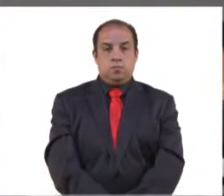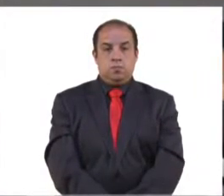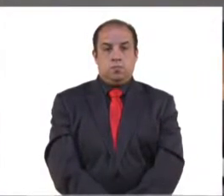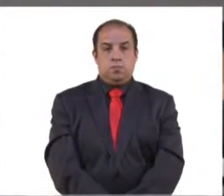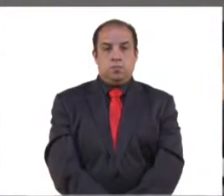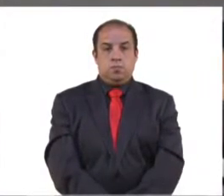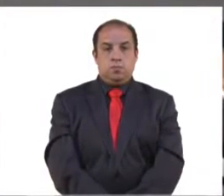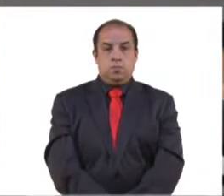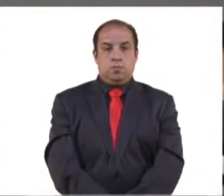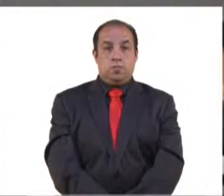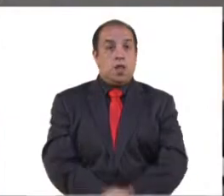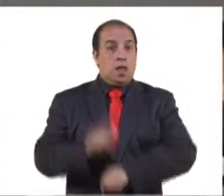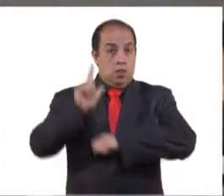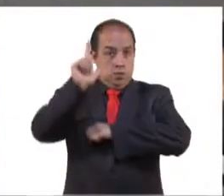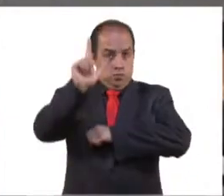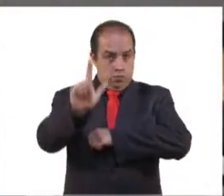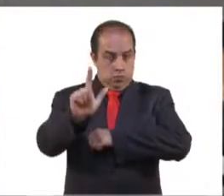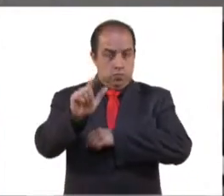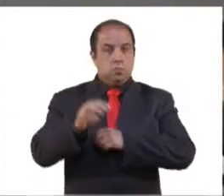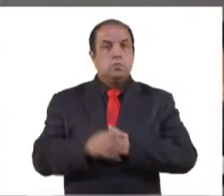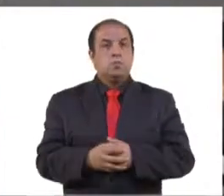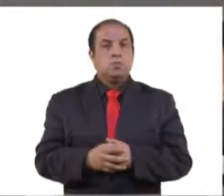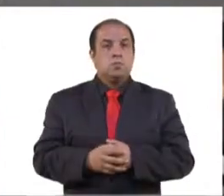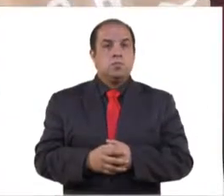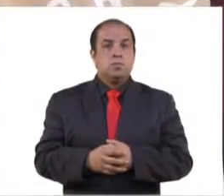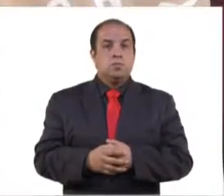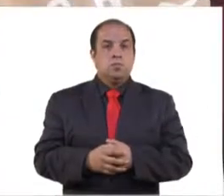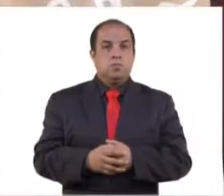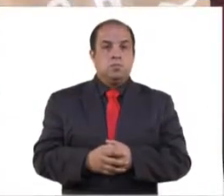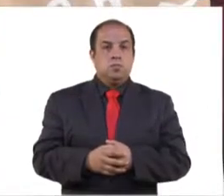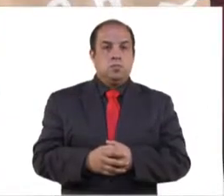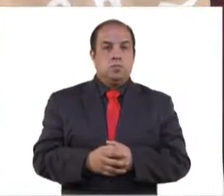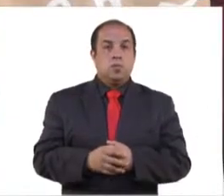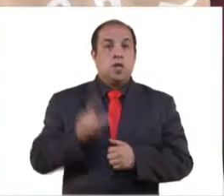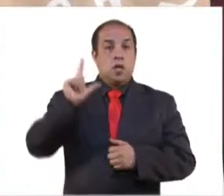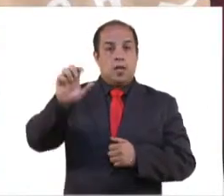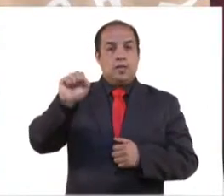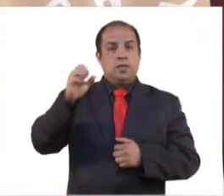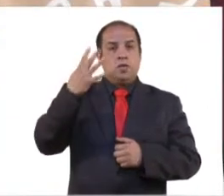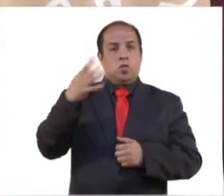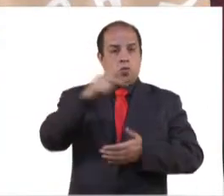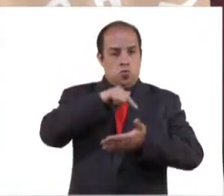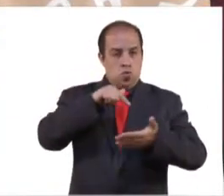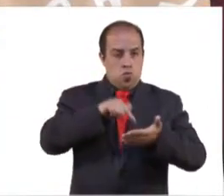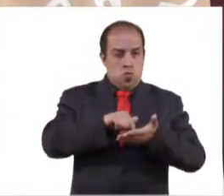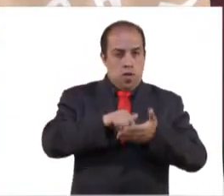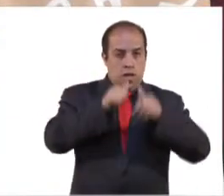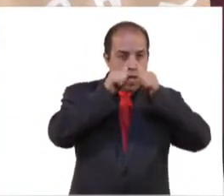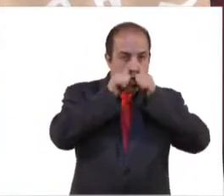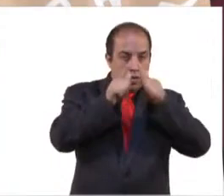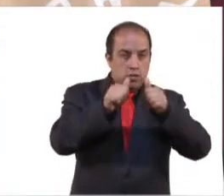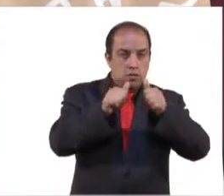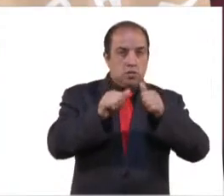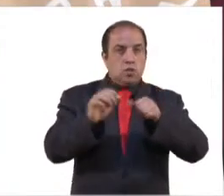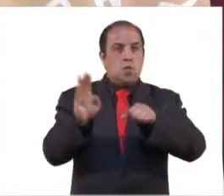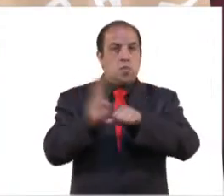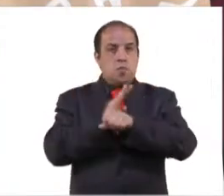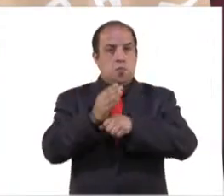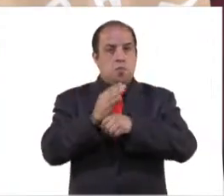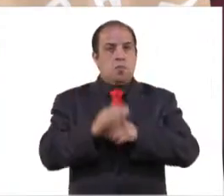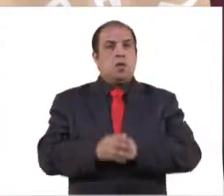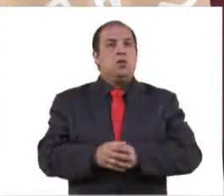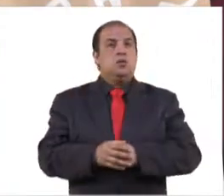Entonces, a partir del próximo lunes, 64 módulos para que puedan recoger